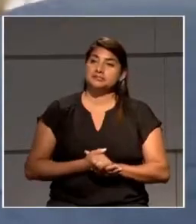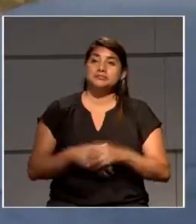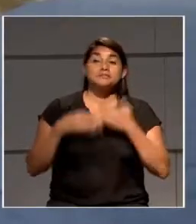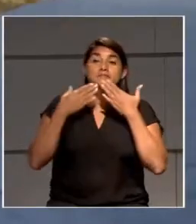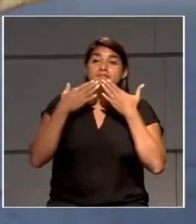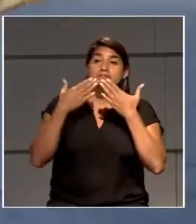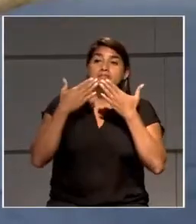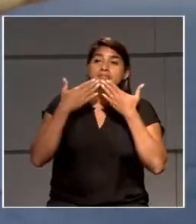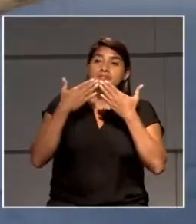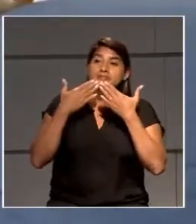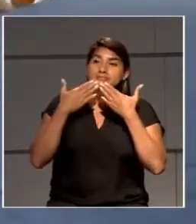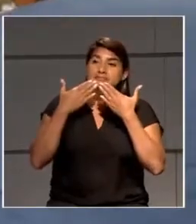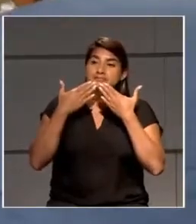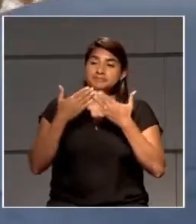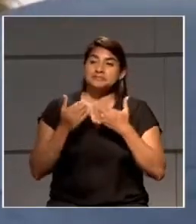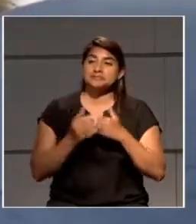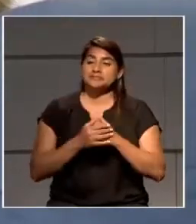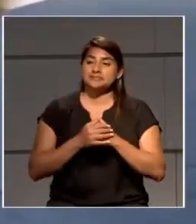¡Gracias!